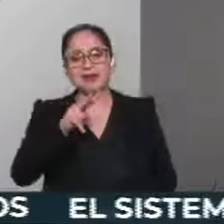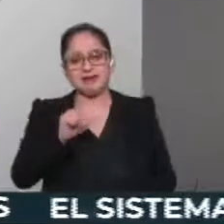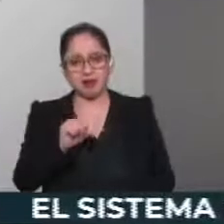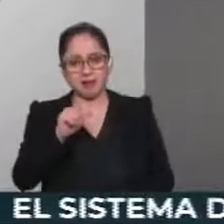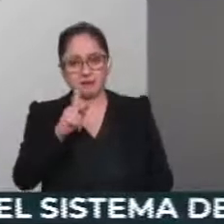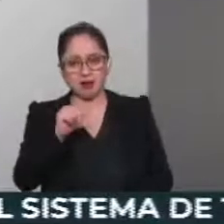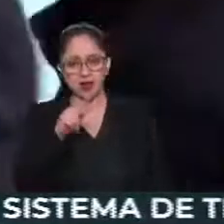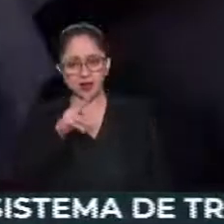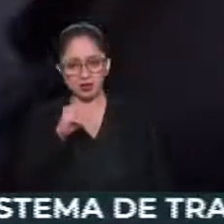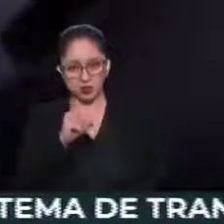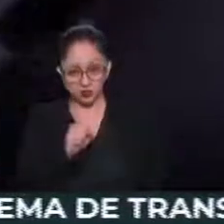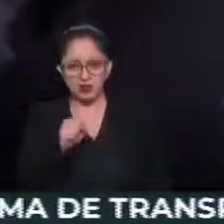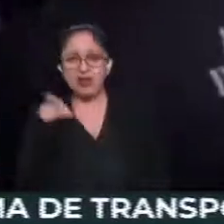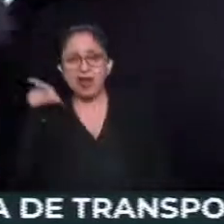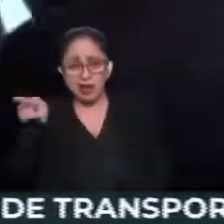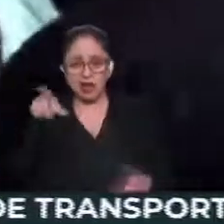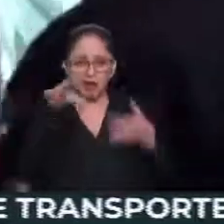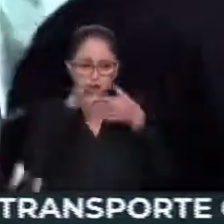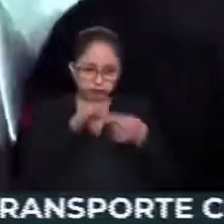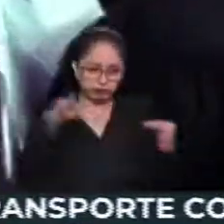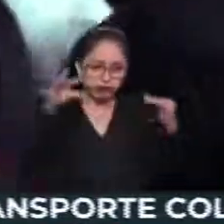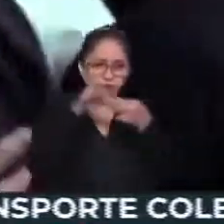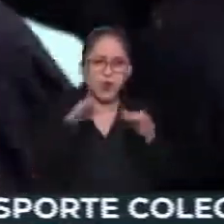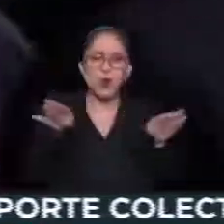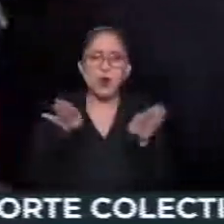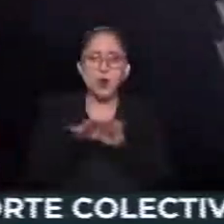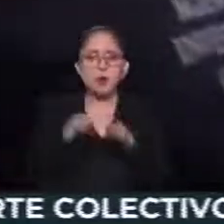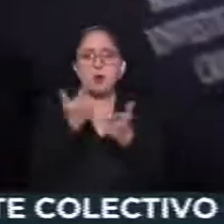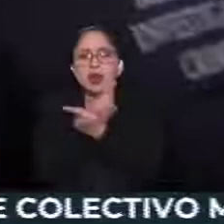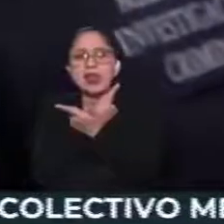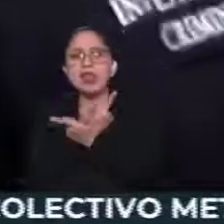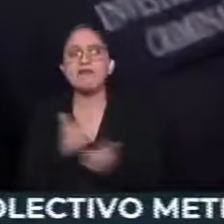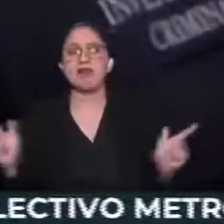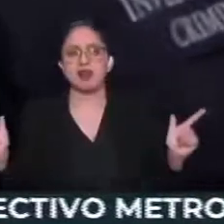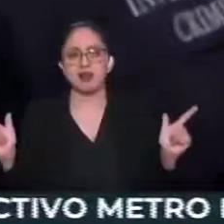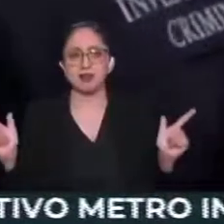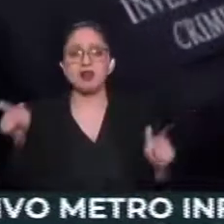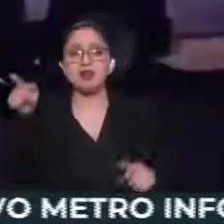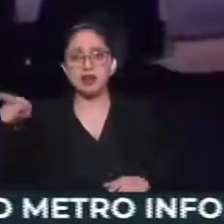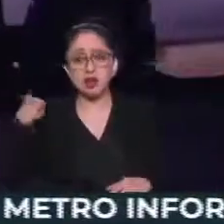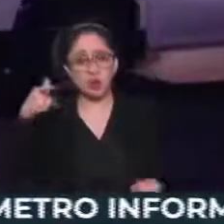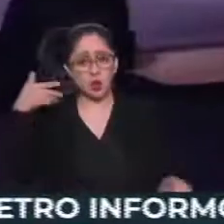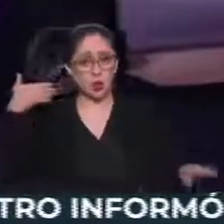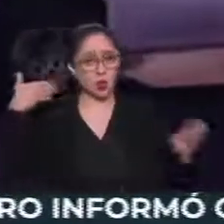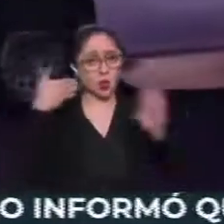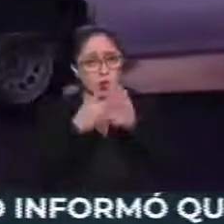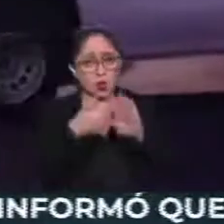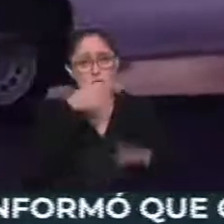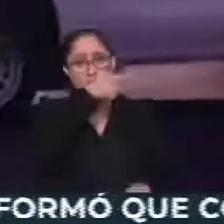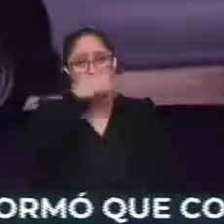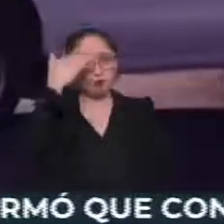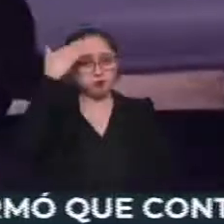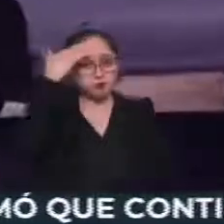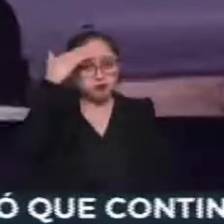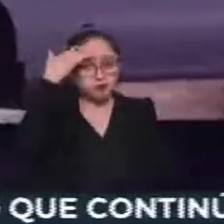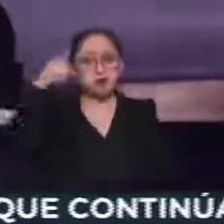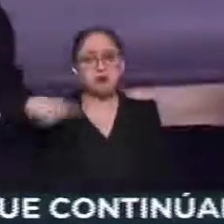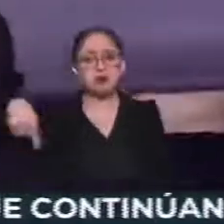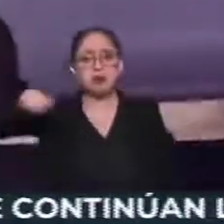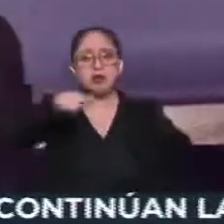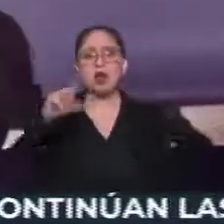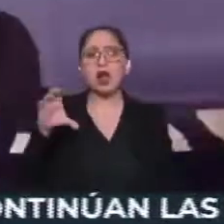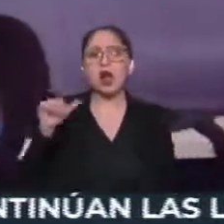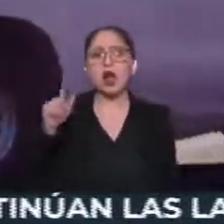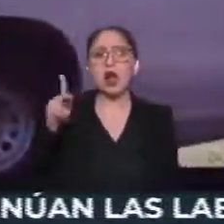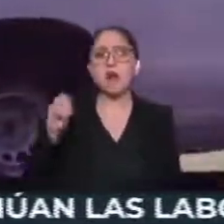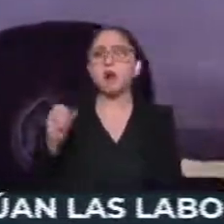justamente la liberación de Héctor el Güero Palma, acusando al titular del Ejecutivo de exonerar al capo, lo cual es ridículo cuando